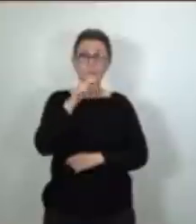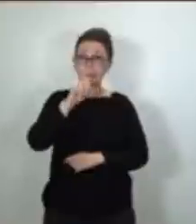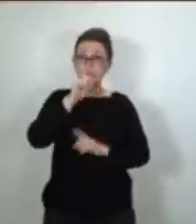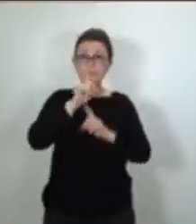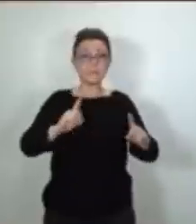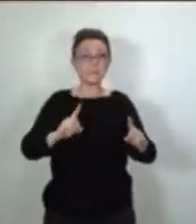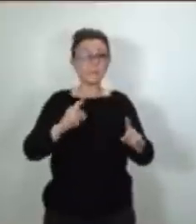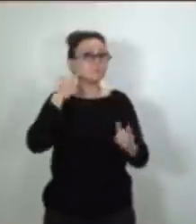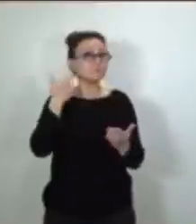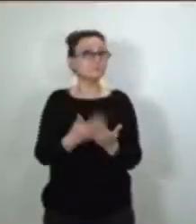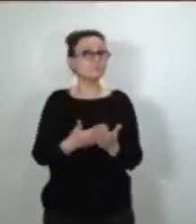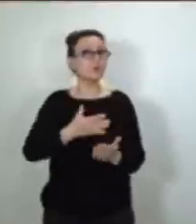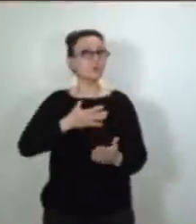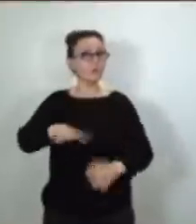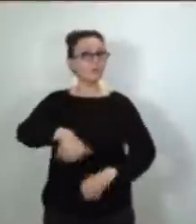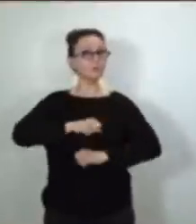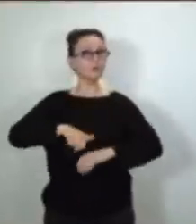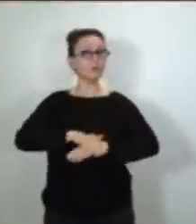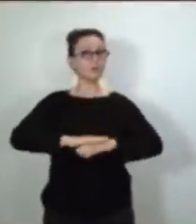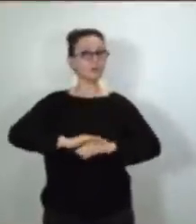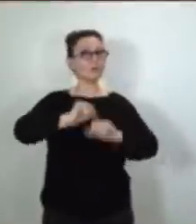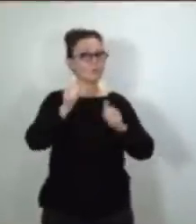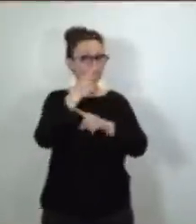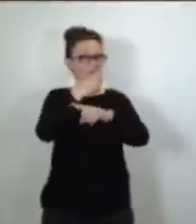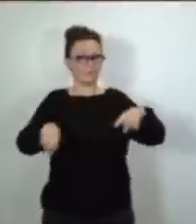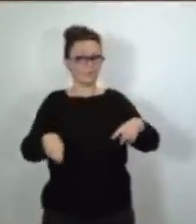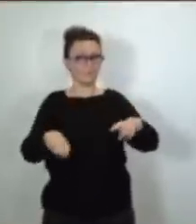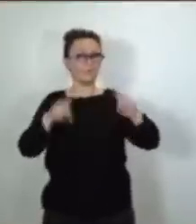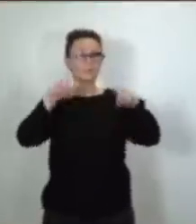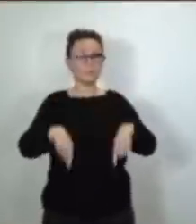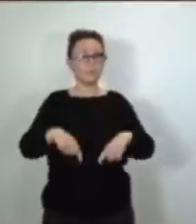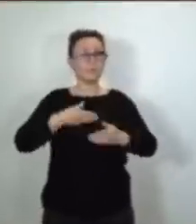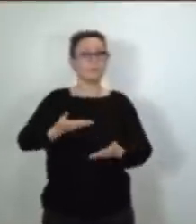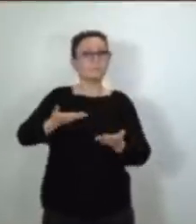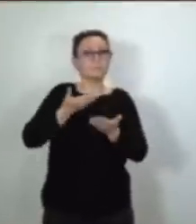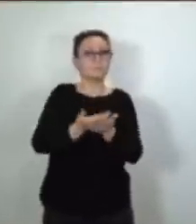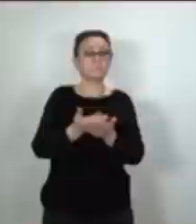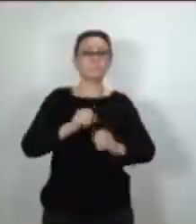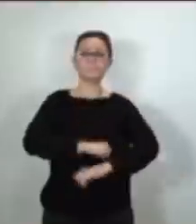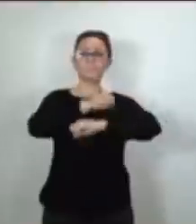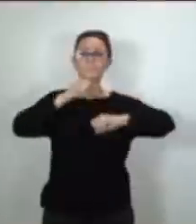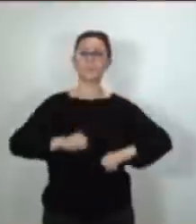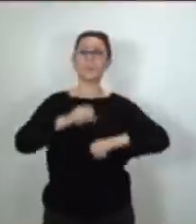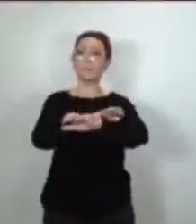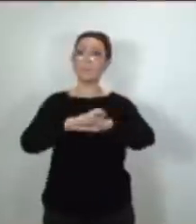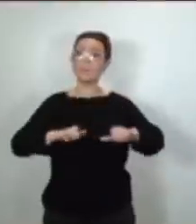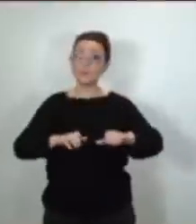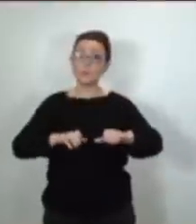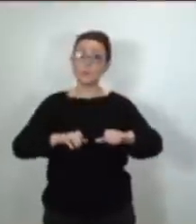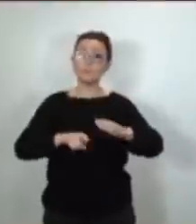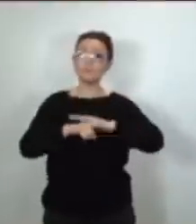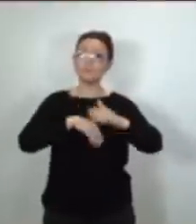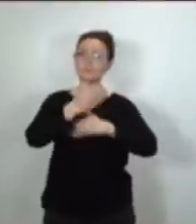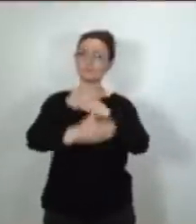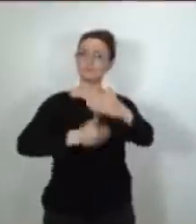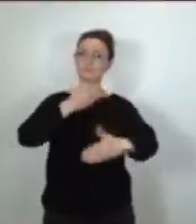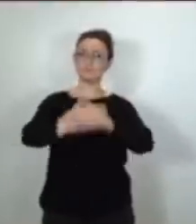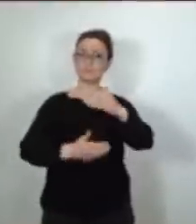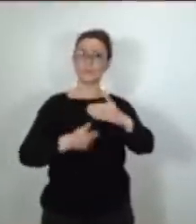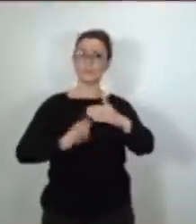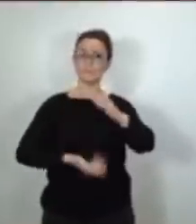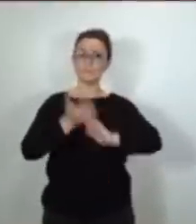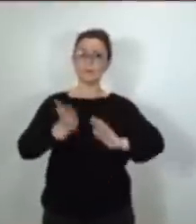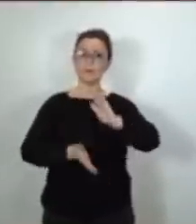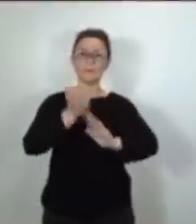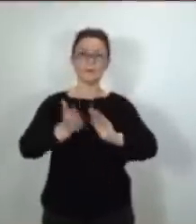puede gobernar de otra manera. Has contribuido a consolidar una mayoría progresista que en estos momentos señala la dirección de